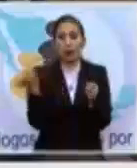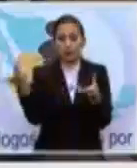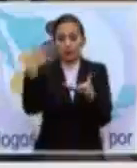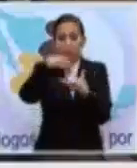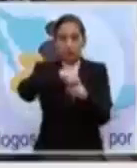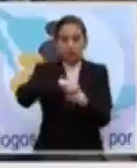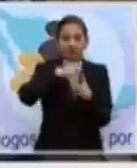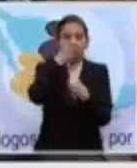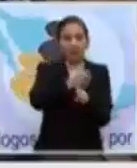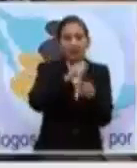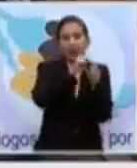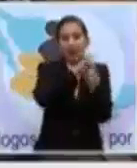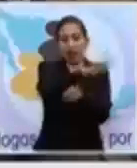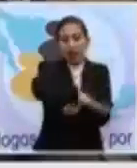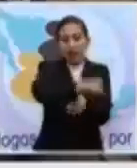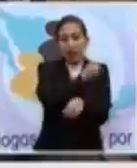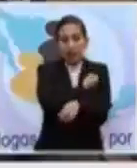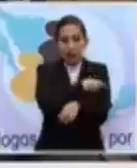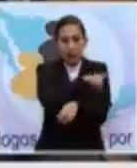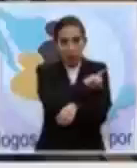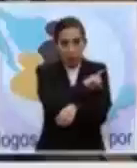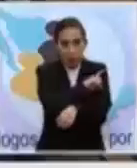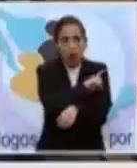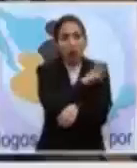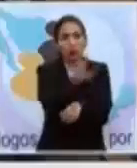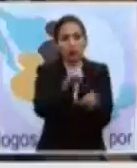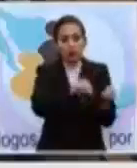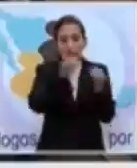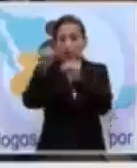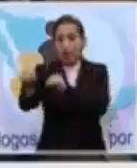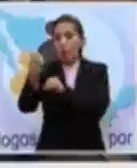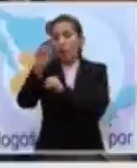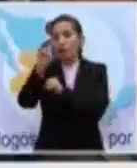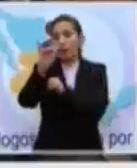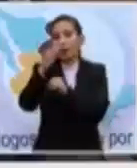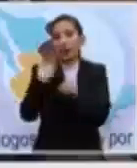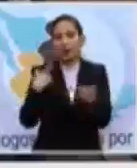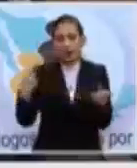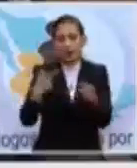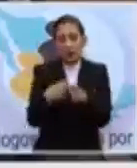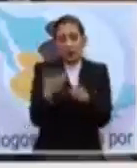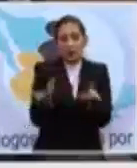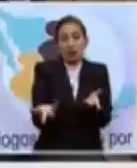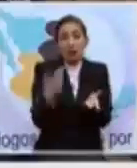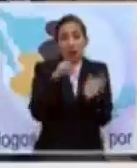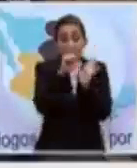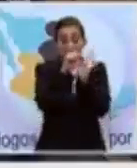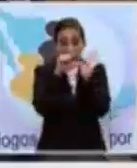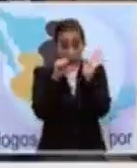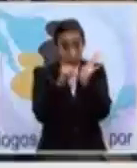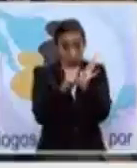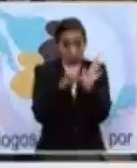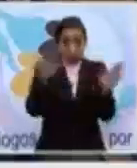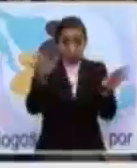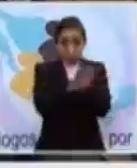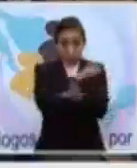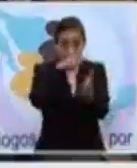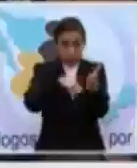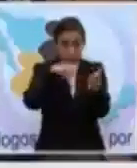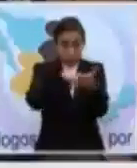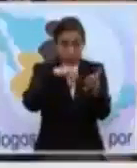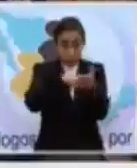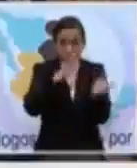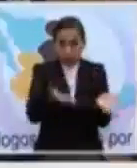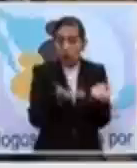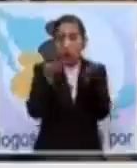del sector salud, en cuanto a portabilidad y convergencia. Los artículos modificados se los hice